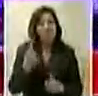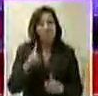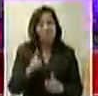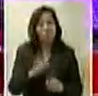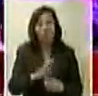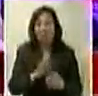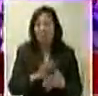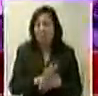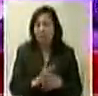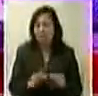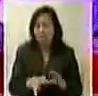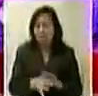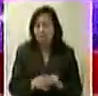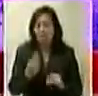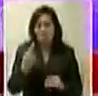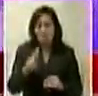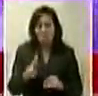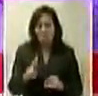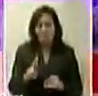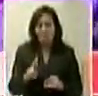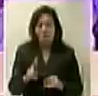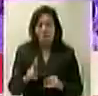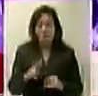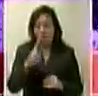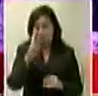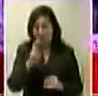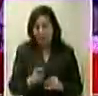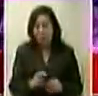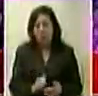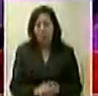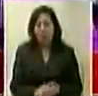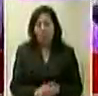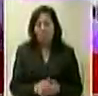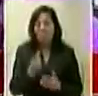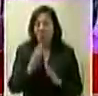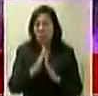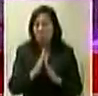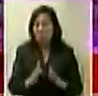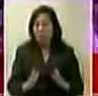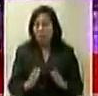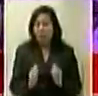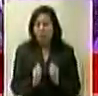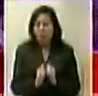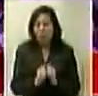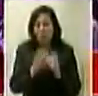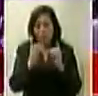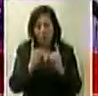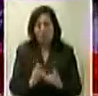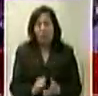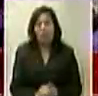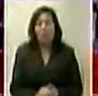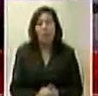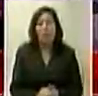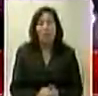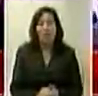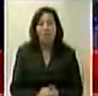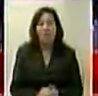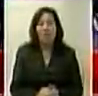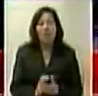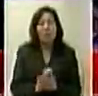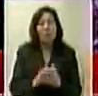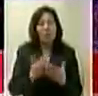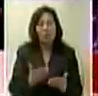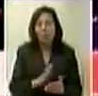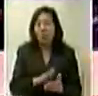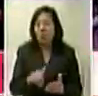la historia, por un Perú, por la paz y con dignidad. Saludo a